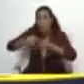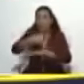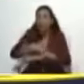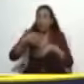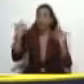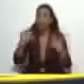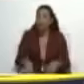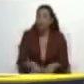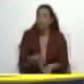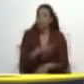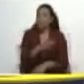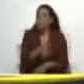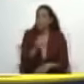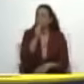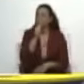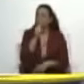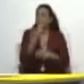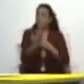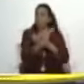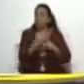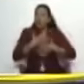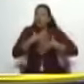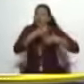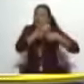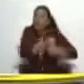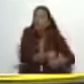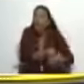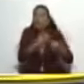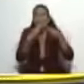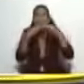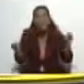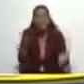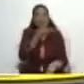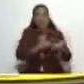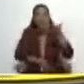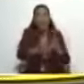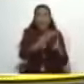para quienes se les da la confianza pública?